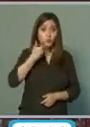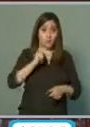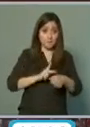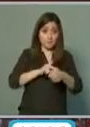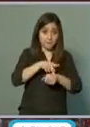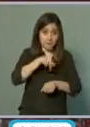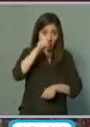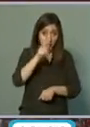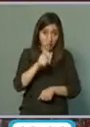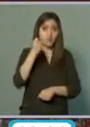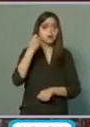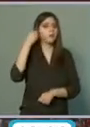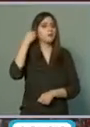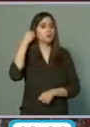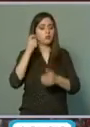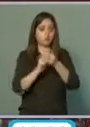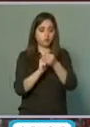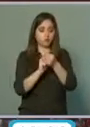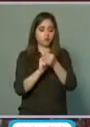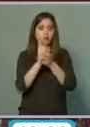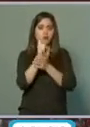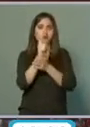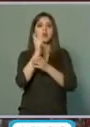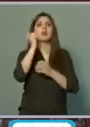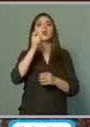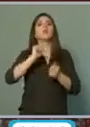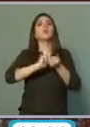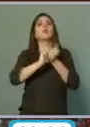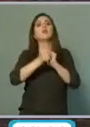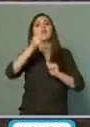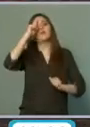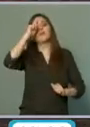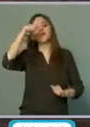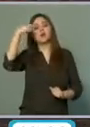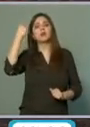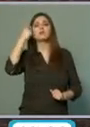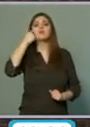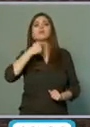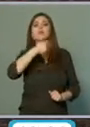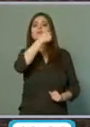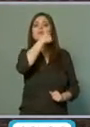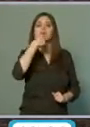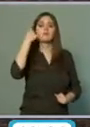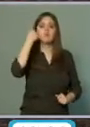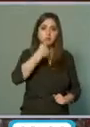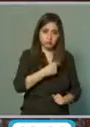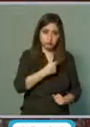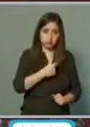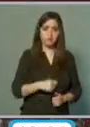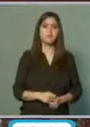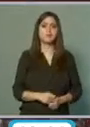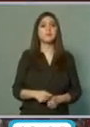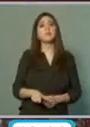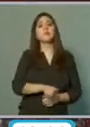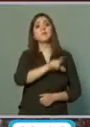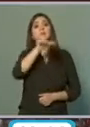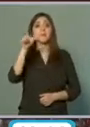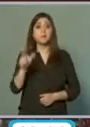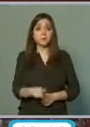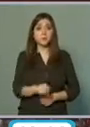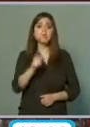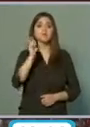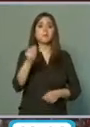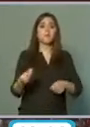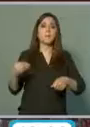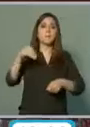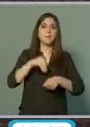tiene suficiente fuerza, sale y tu afeitado va a ser más noble y rápido. ok. Y posterior, pues nos vamos a lo que es el contorno de